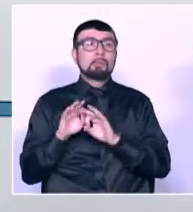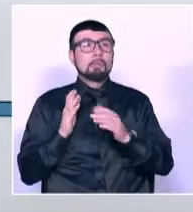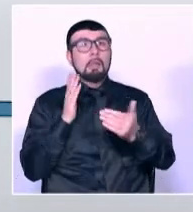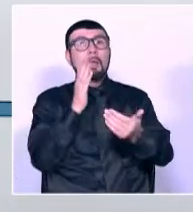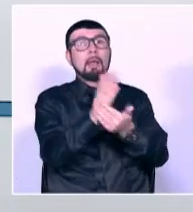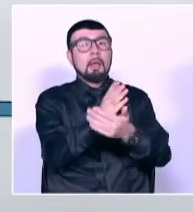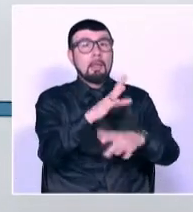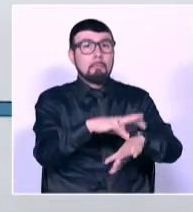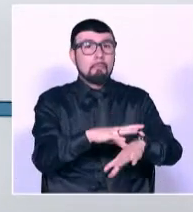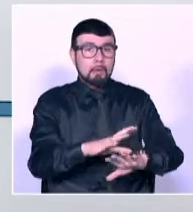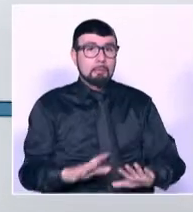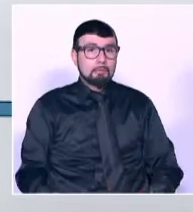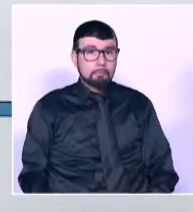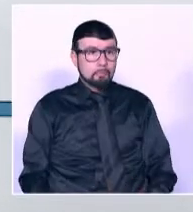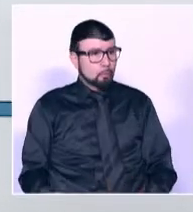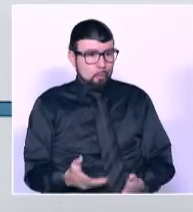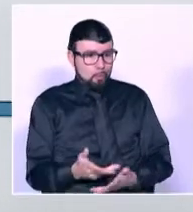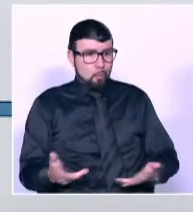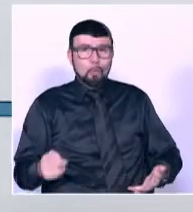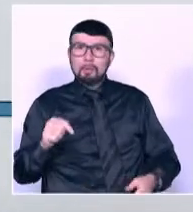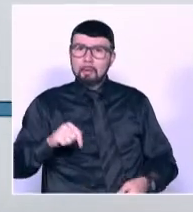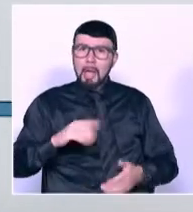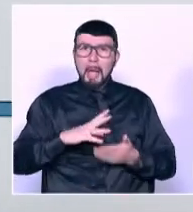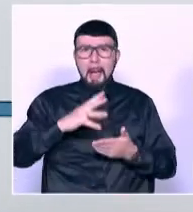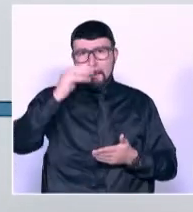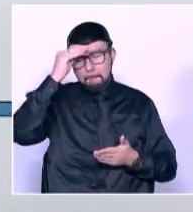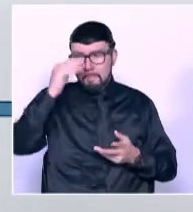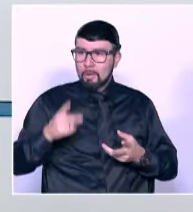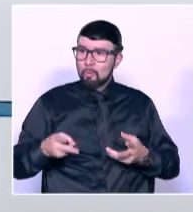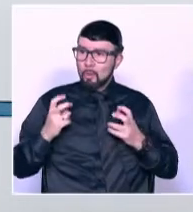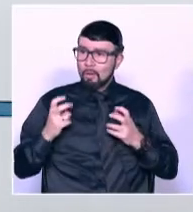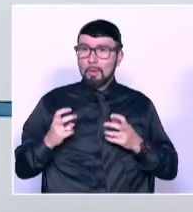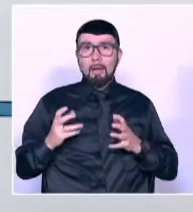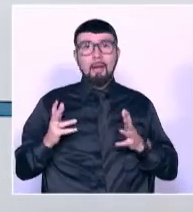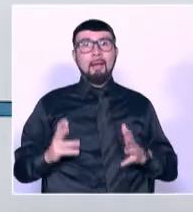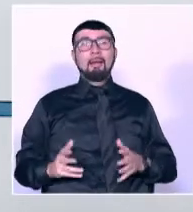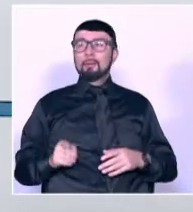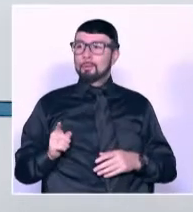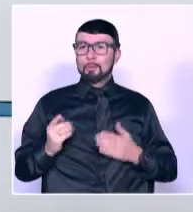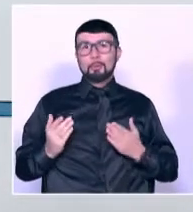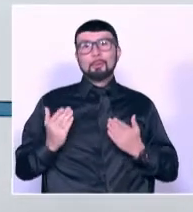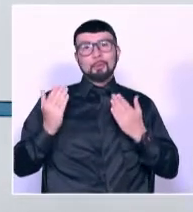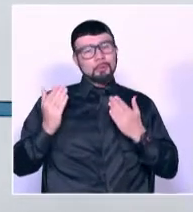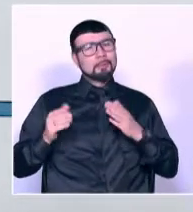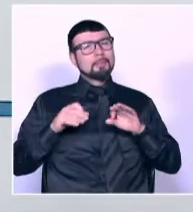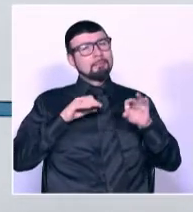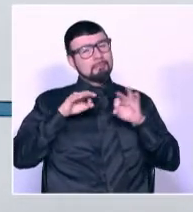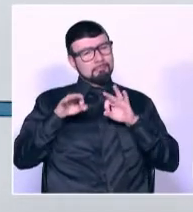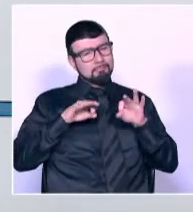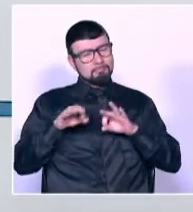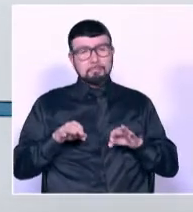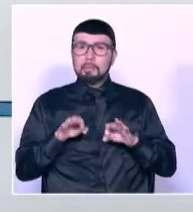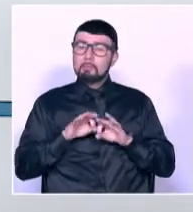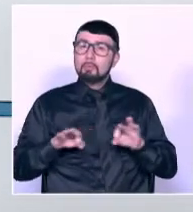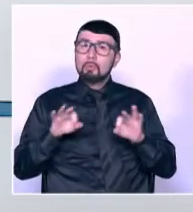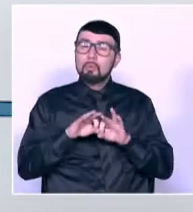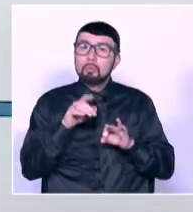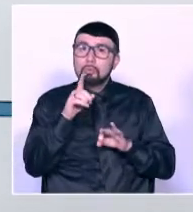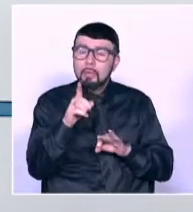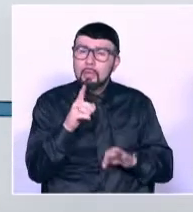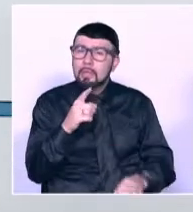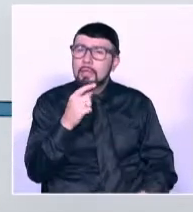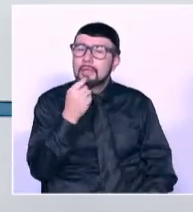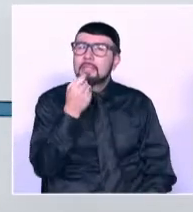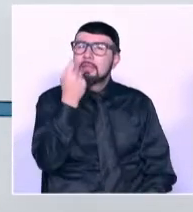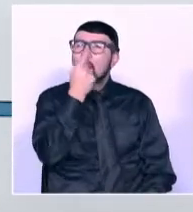Miren una cantidad de cosas que estamos aprendiendo hoy nuevas, que realmente son muy importantes y por eso es tan importante mirarnos la boca, porque también hace